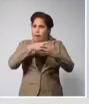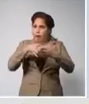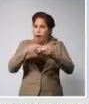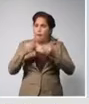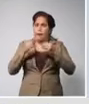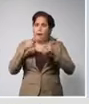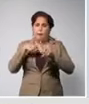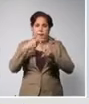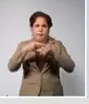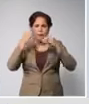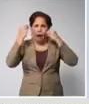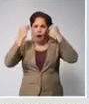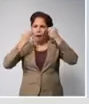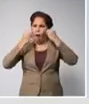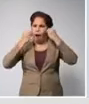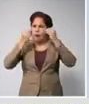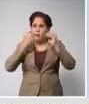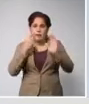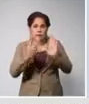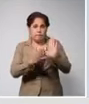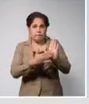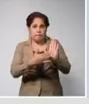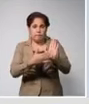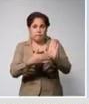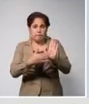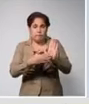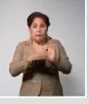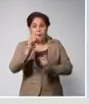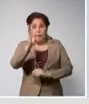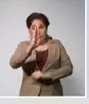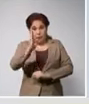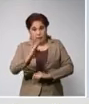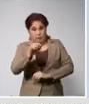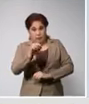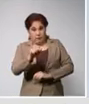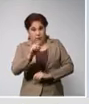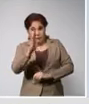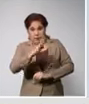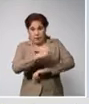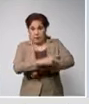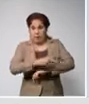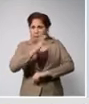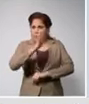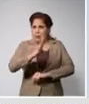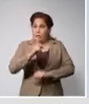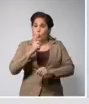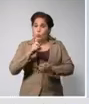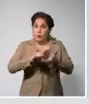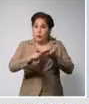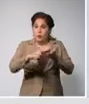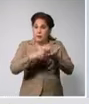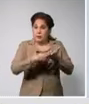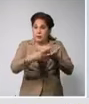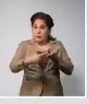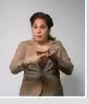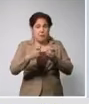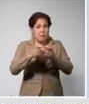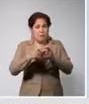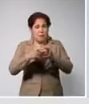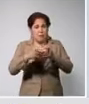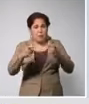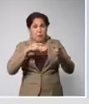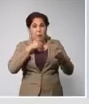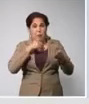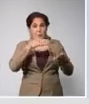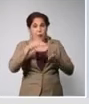hacía donde se evidenció que Brasil en la última semana ha reportado un número de fallecidos